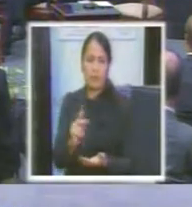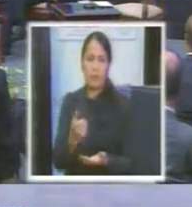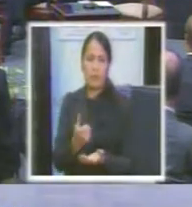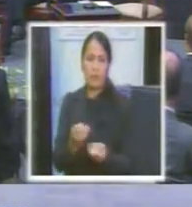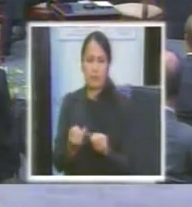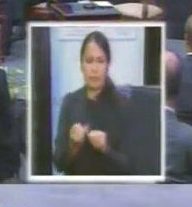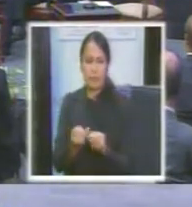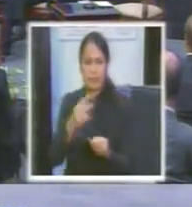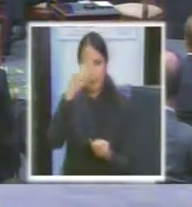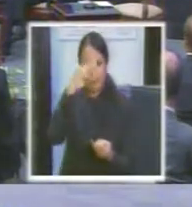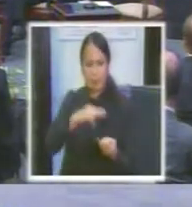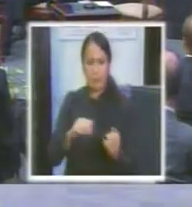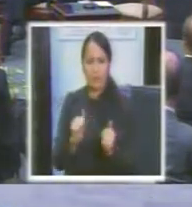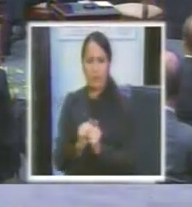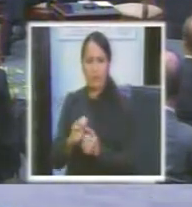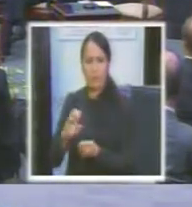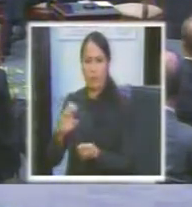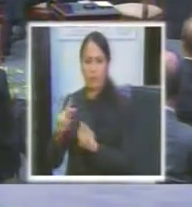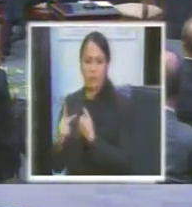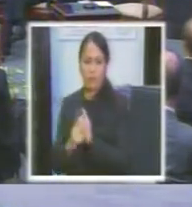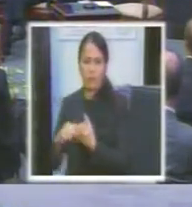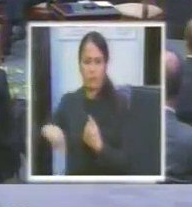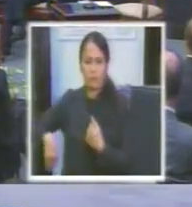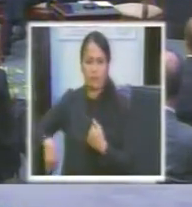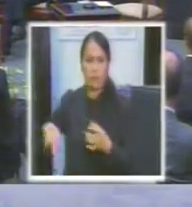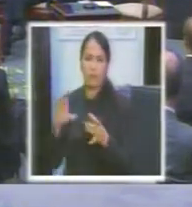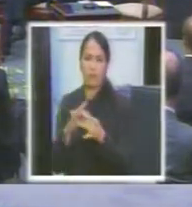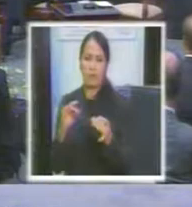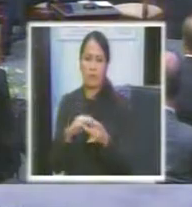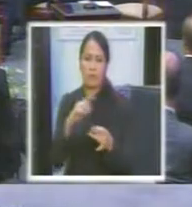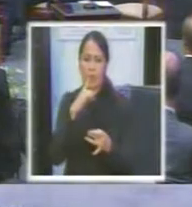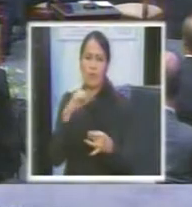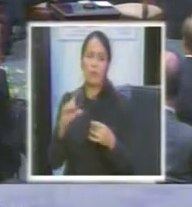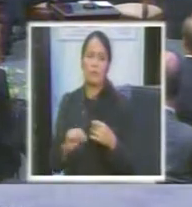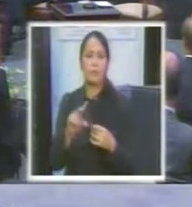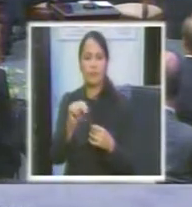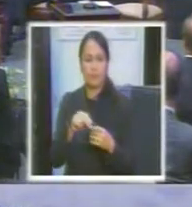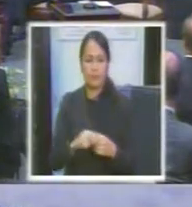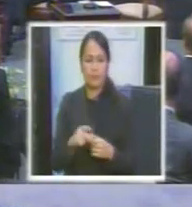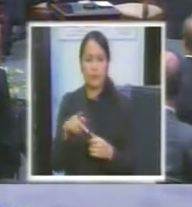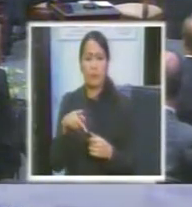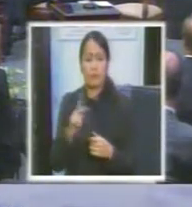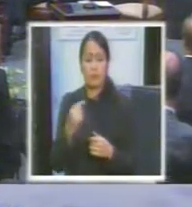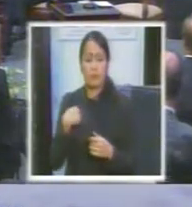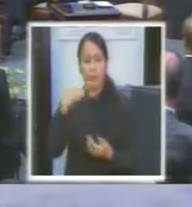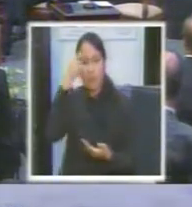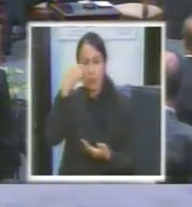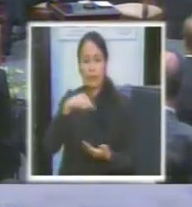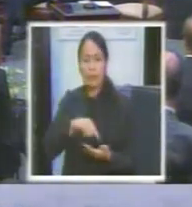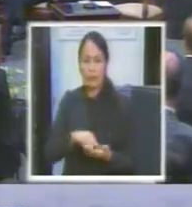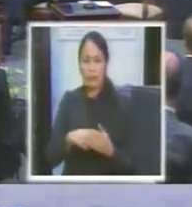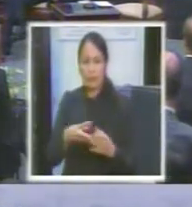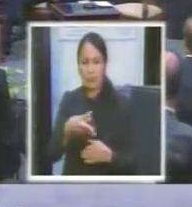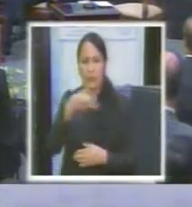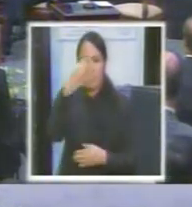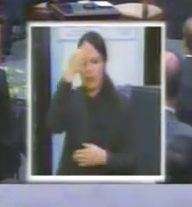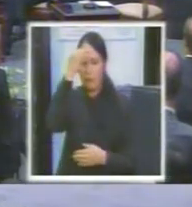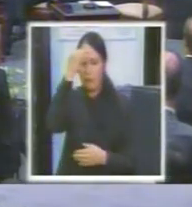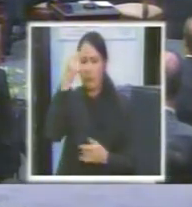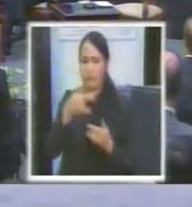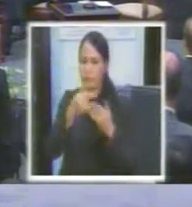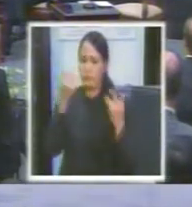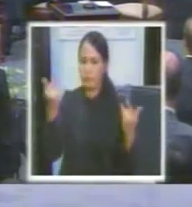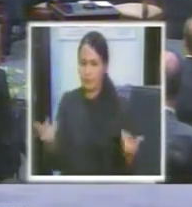pentacentenaria entre México y Europa de la que yo he hablado no debe menospreciarse. Pero creo que sí hay una lección importante que nuestro